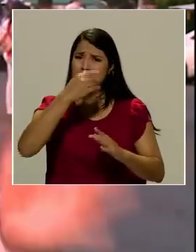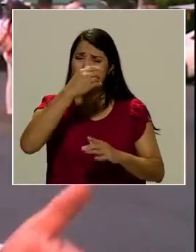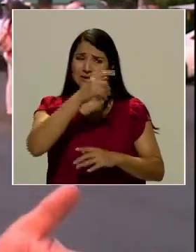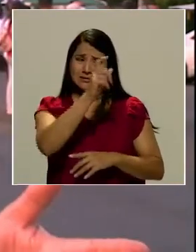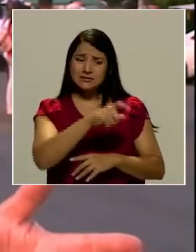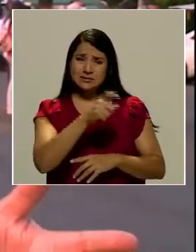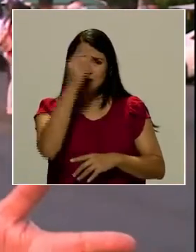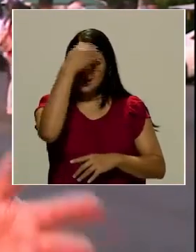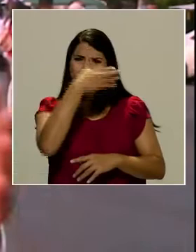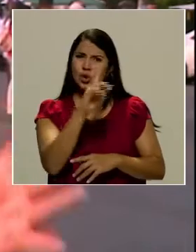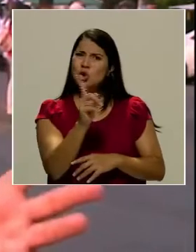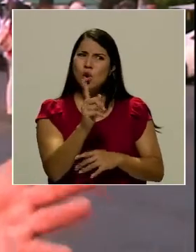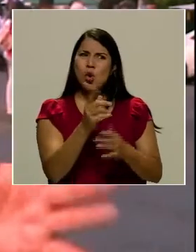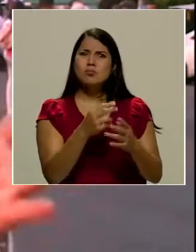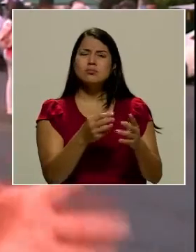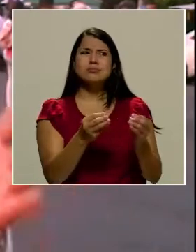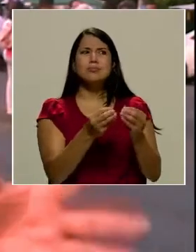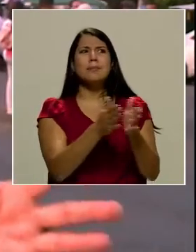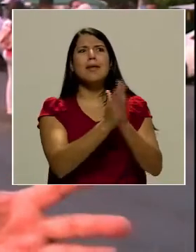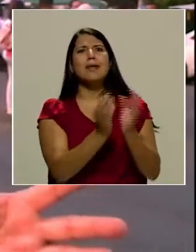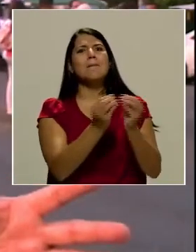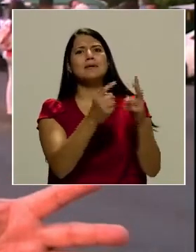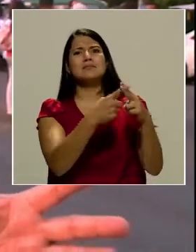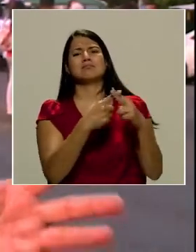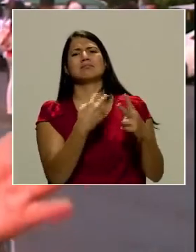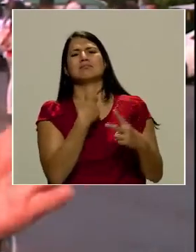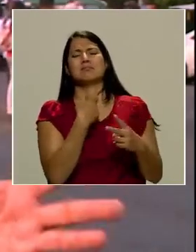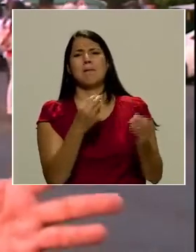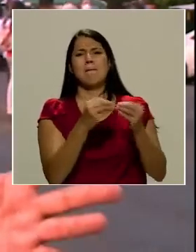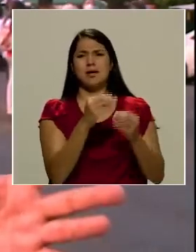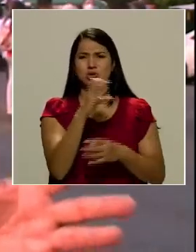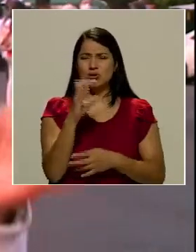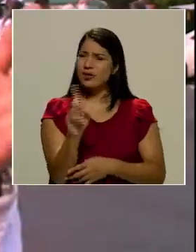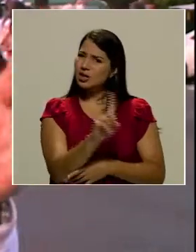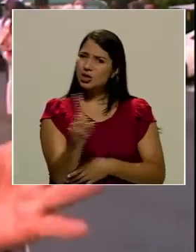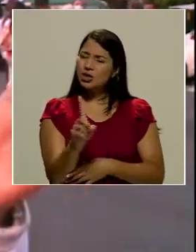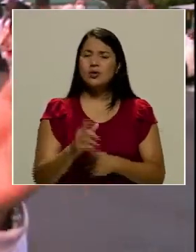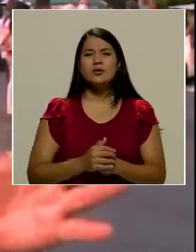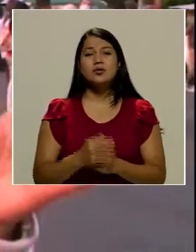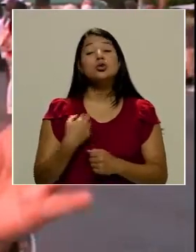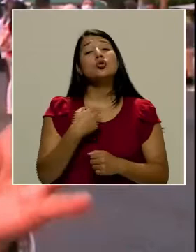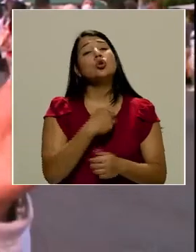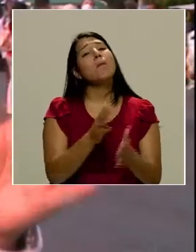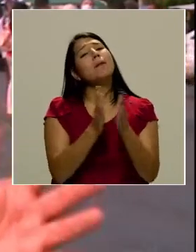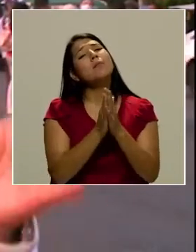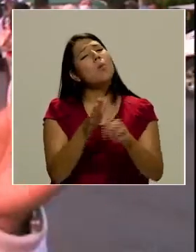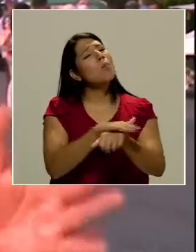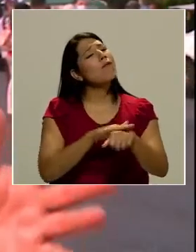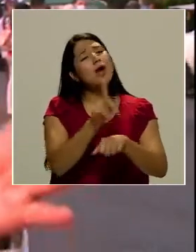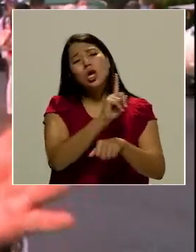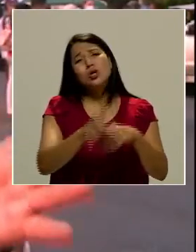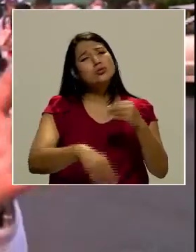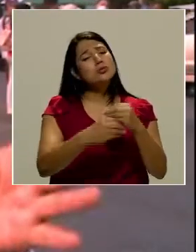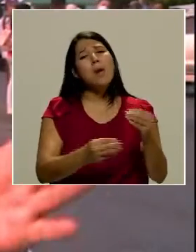el país. Costa Rica le está pidiendo a Carlos Alvarado, por favor, no meter más impuesto al